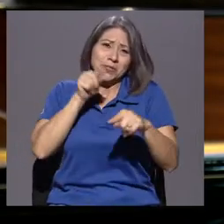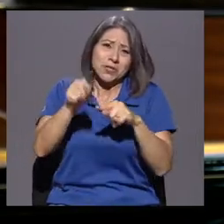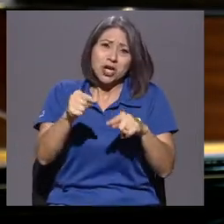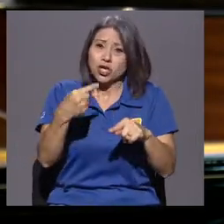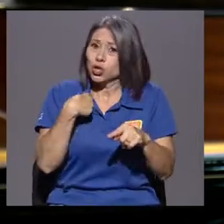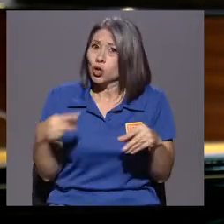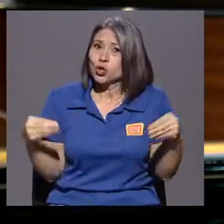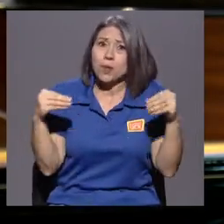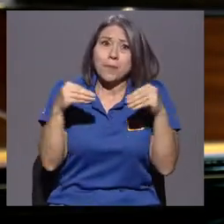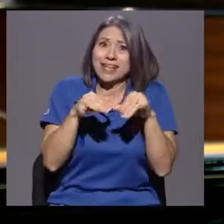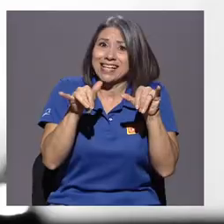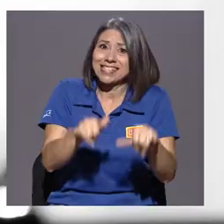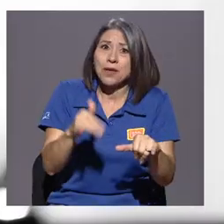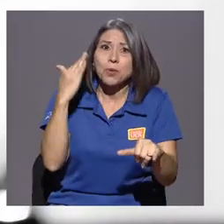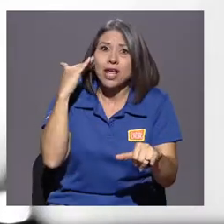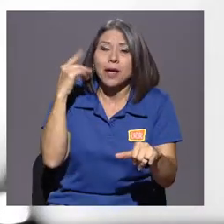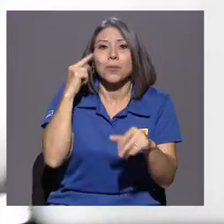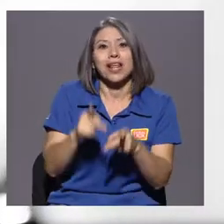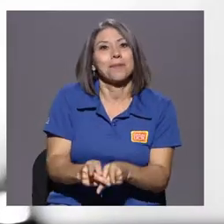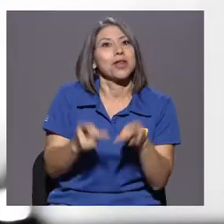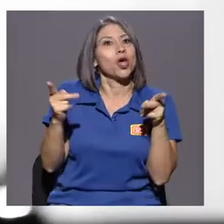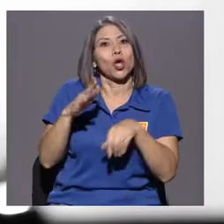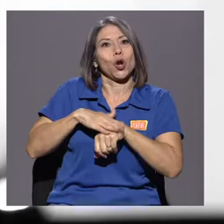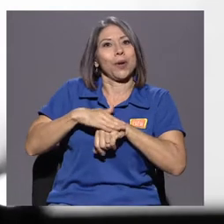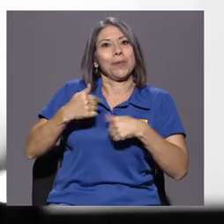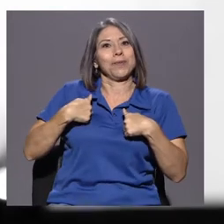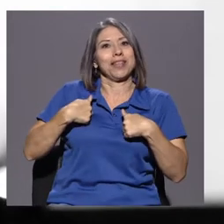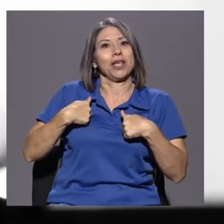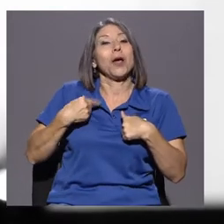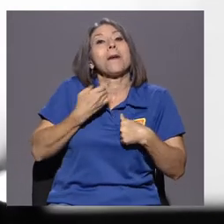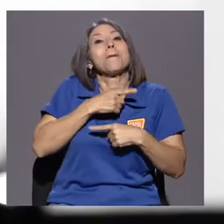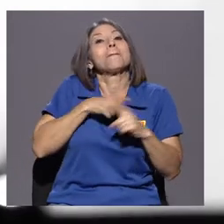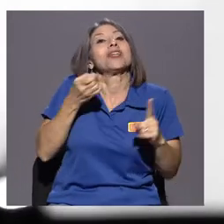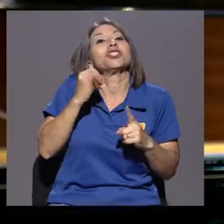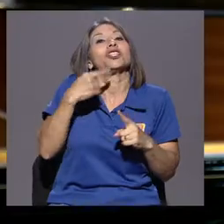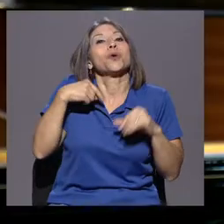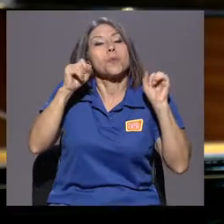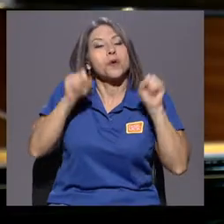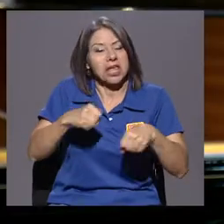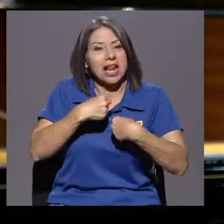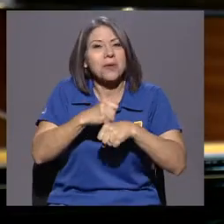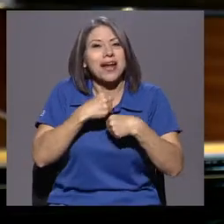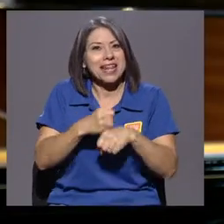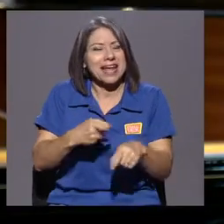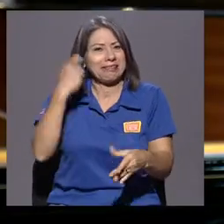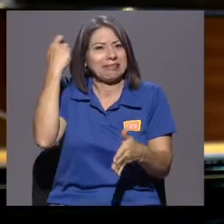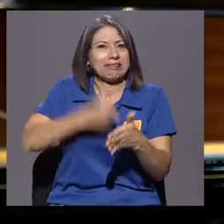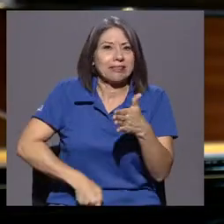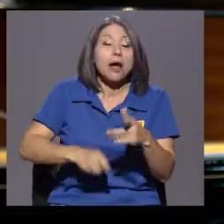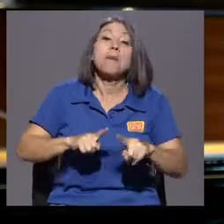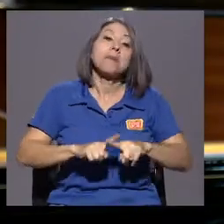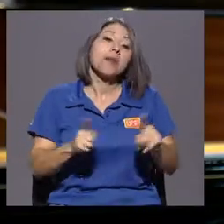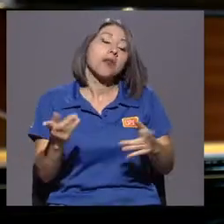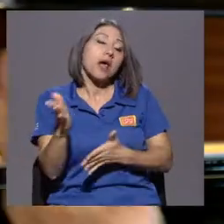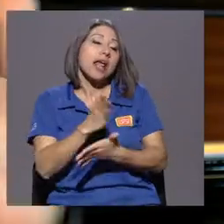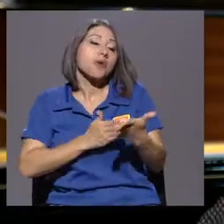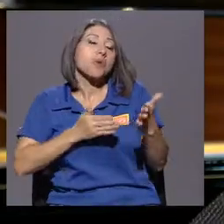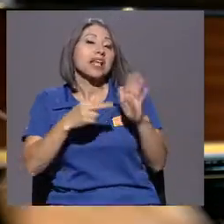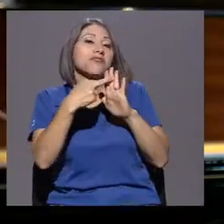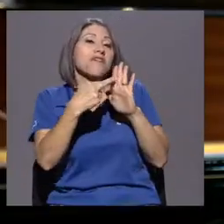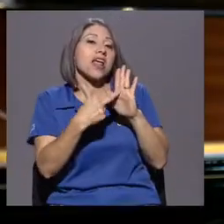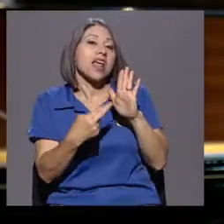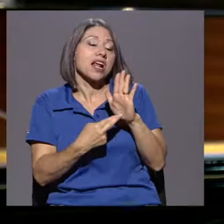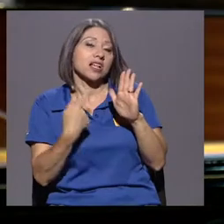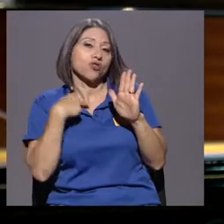porque si no lo sería pero alguien que más lineamientos editoriales que yo debo respetar le debo